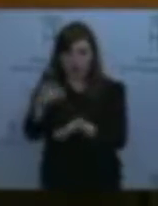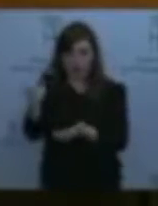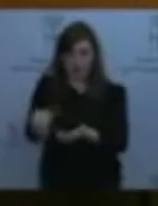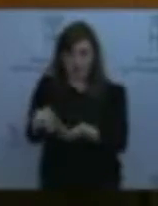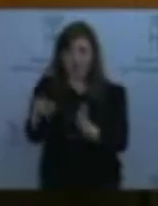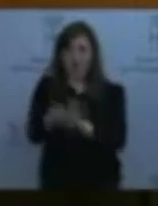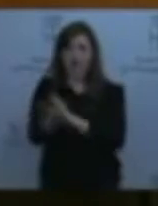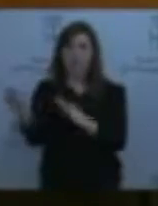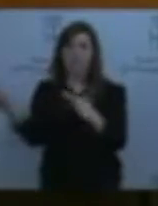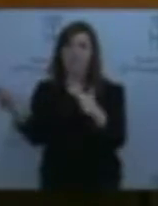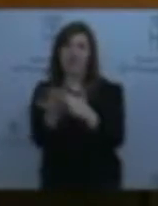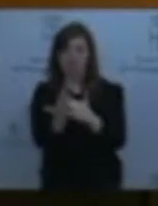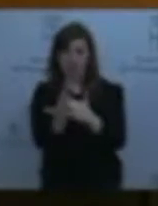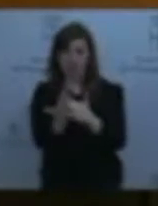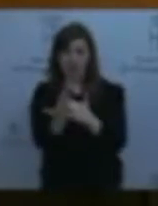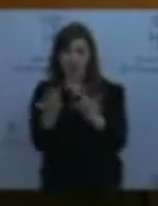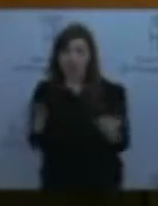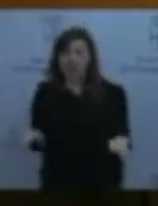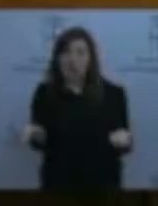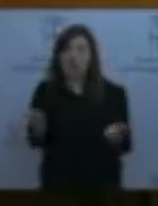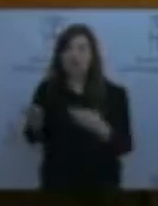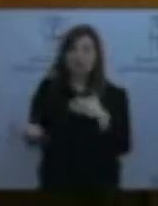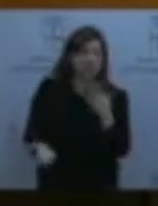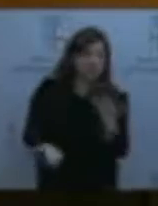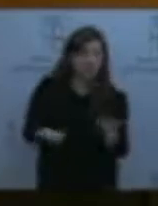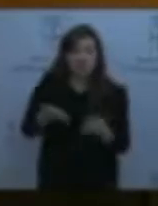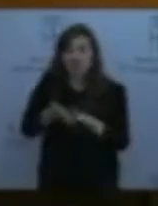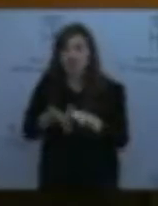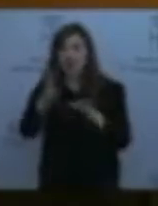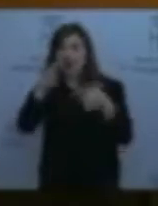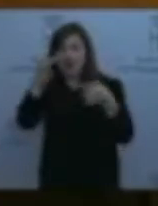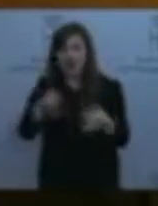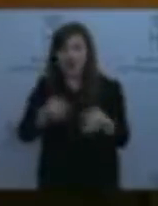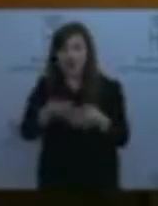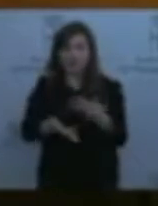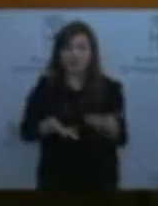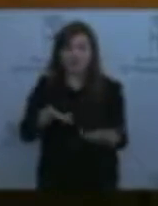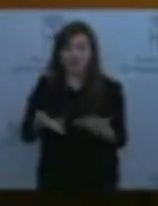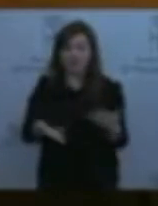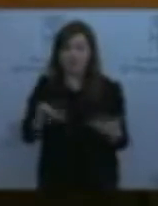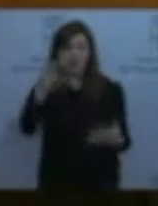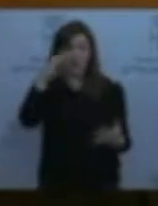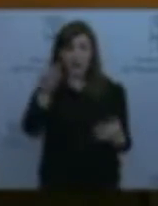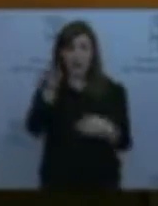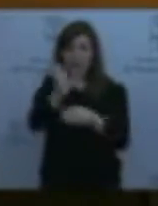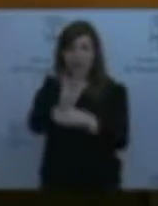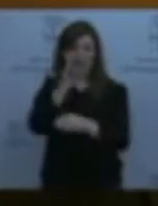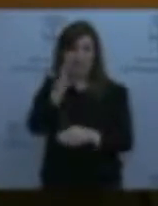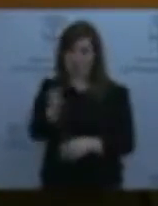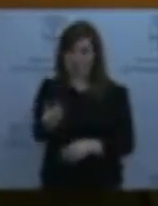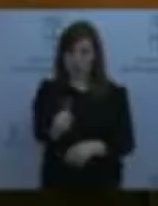mitad, con lo cual infrarrepresenten, están presentando una realidad que no es tal, ¿no?